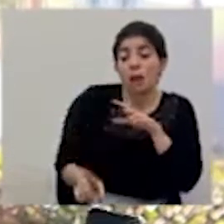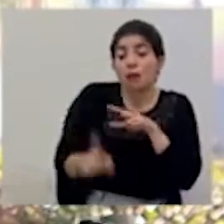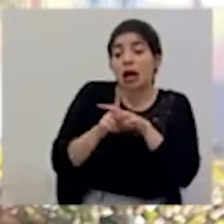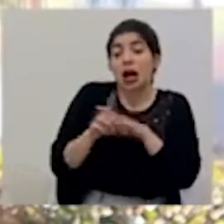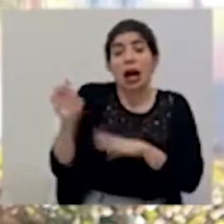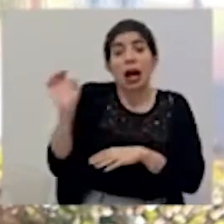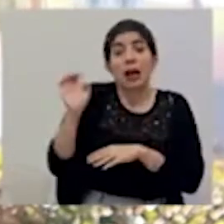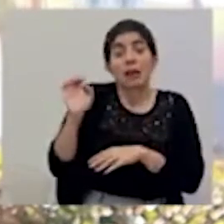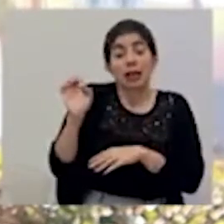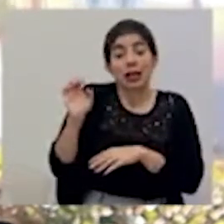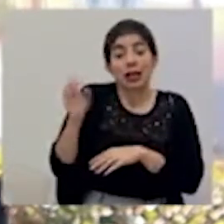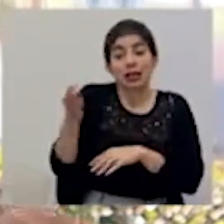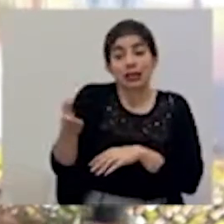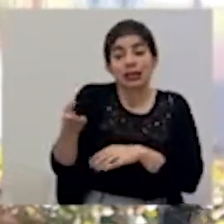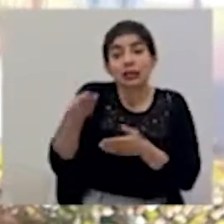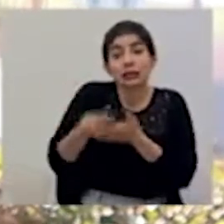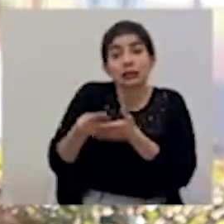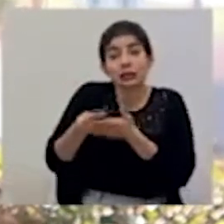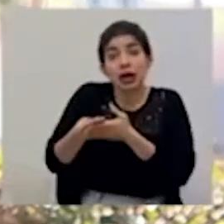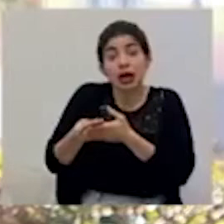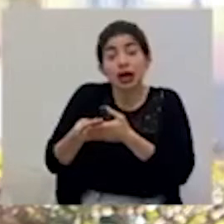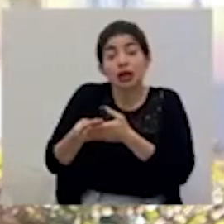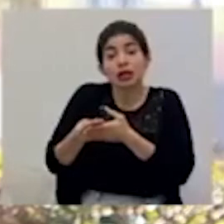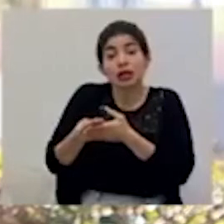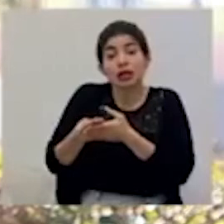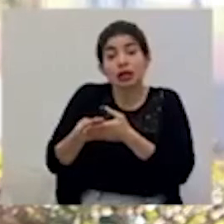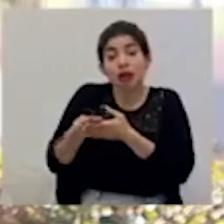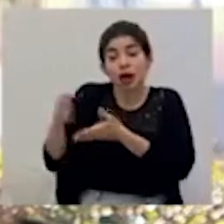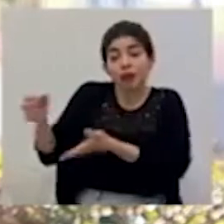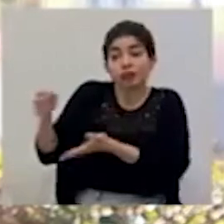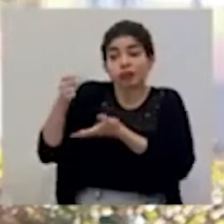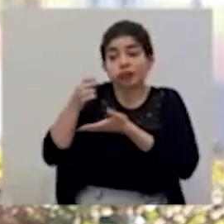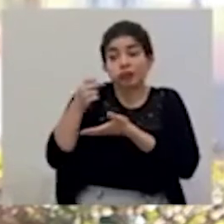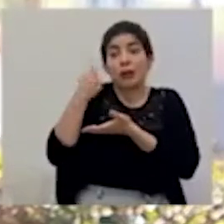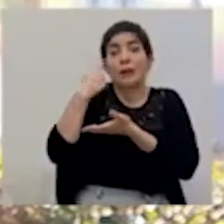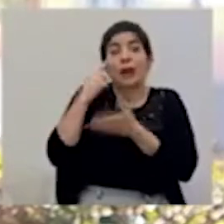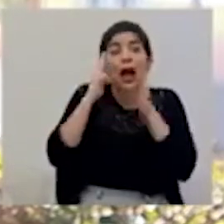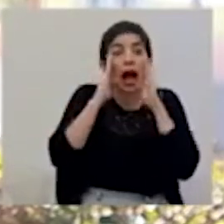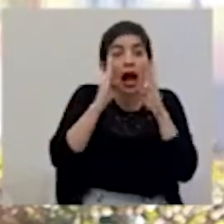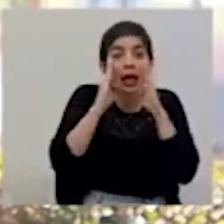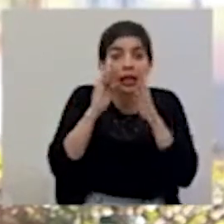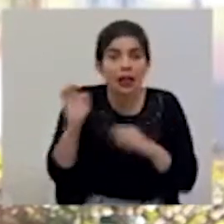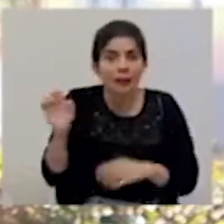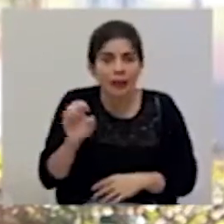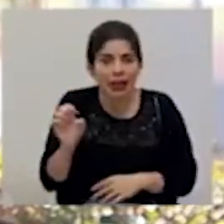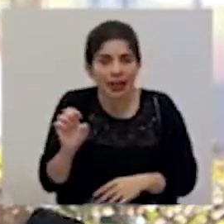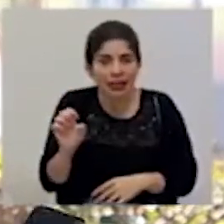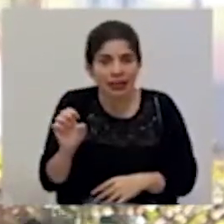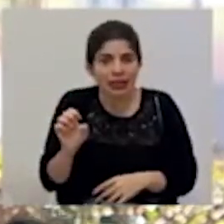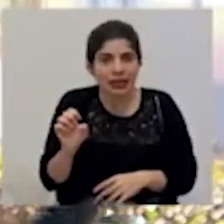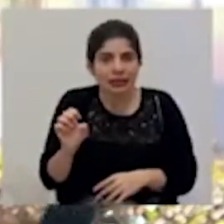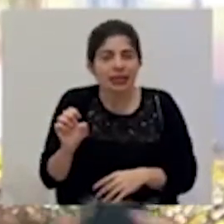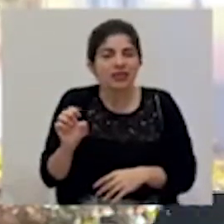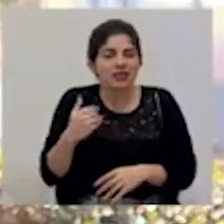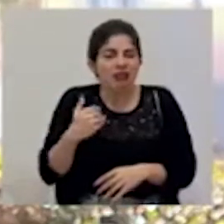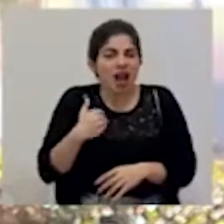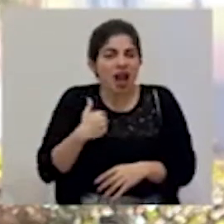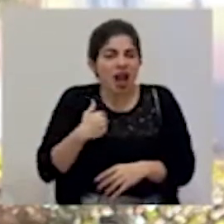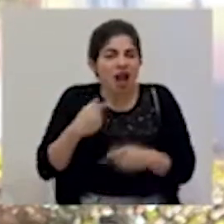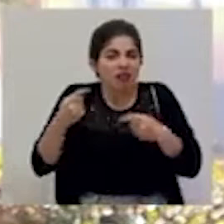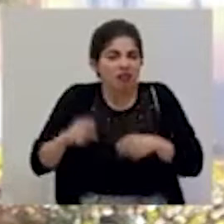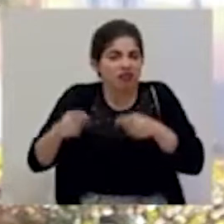permite un flujo económico, digamos, para hacer frente a esas emergencias, han existido,